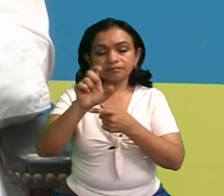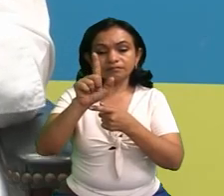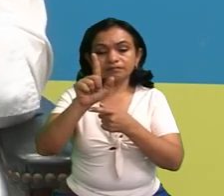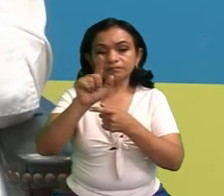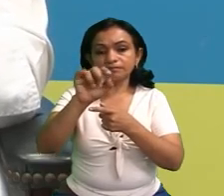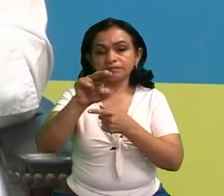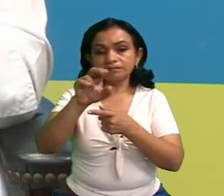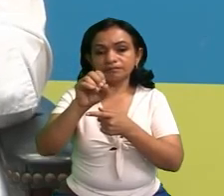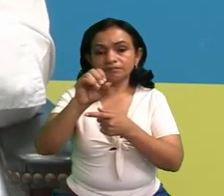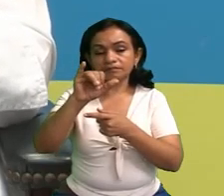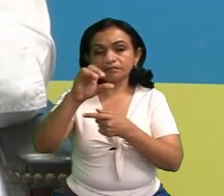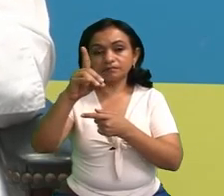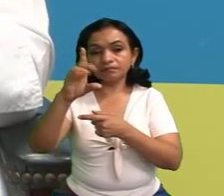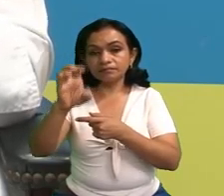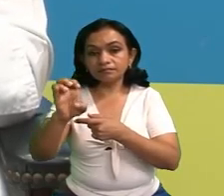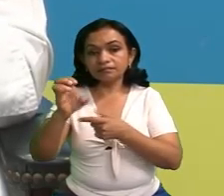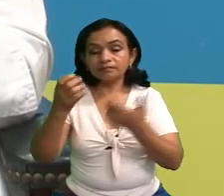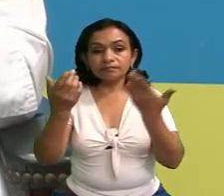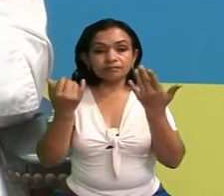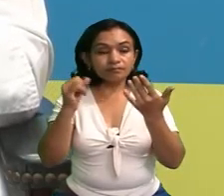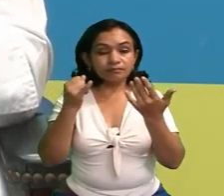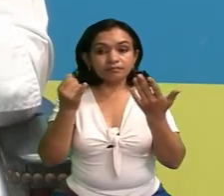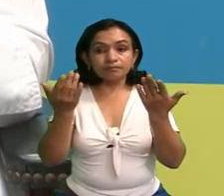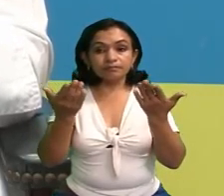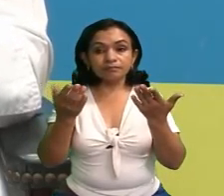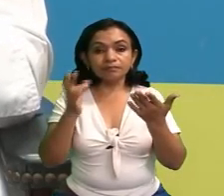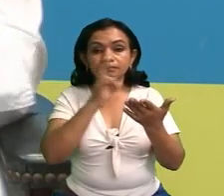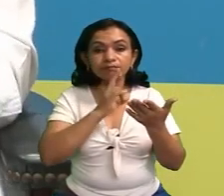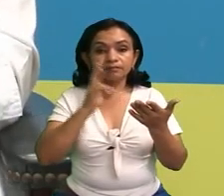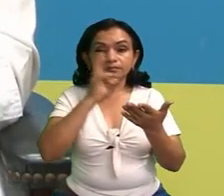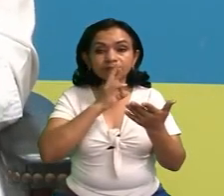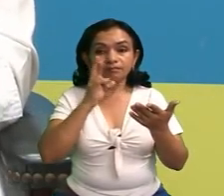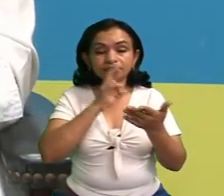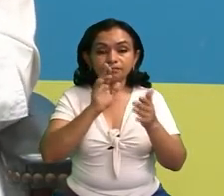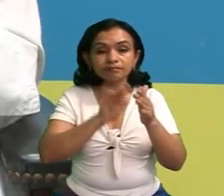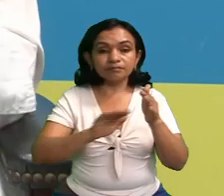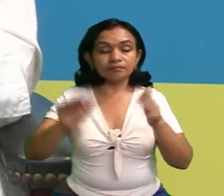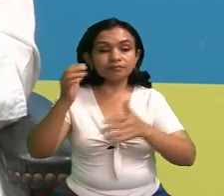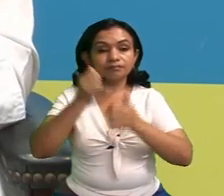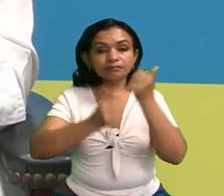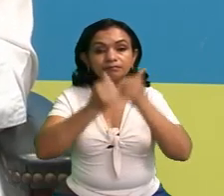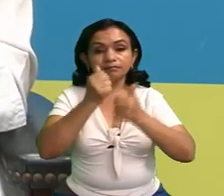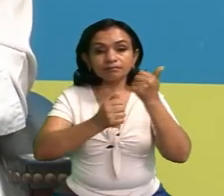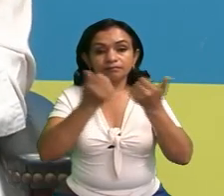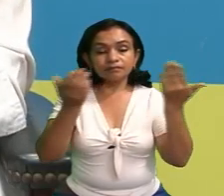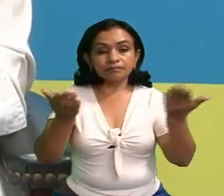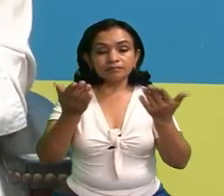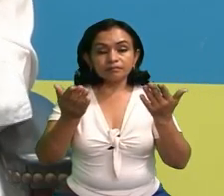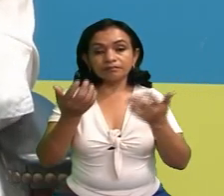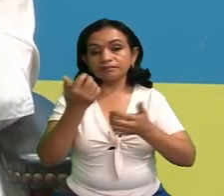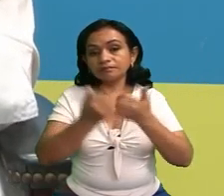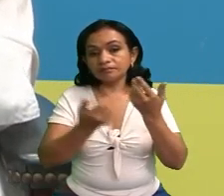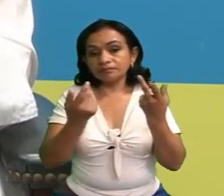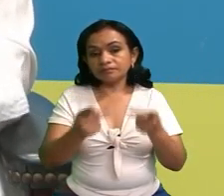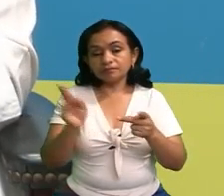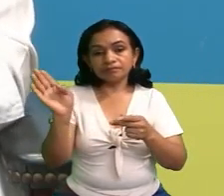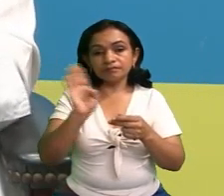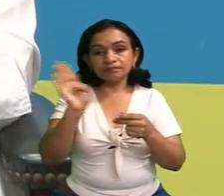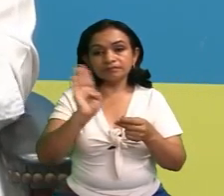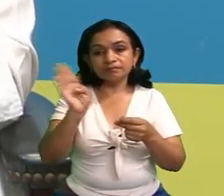las estrías, sí, pero recuerden, si la estría es roja, es más probable que el tratamiento tenga su efecto. Ya. Si es